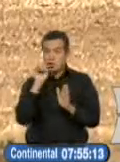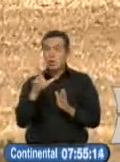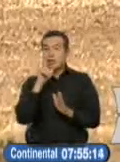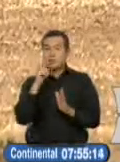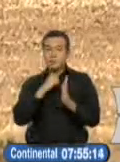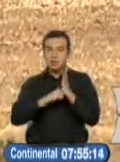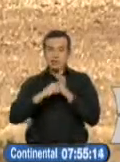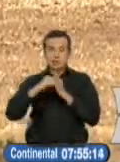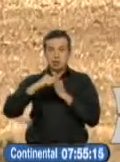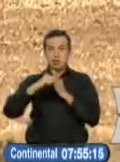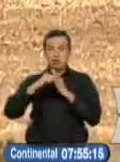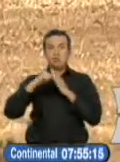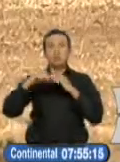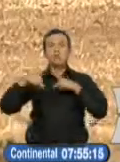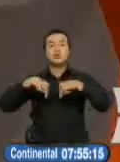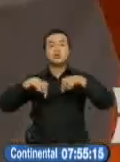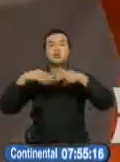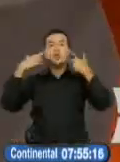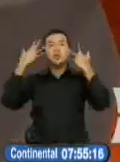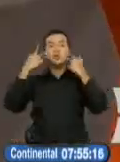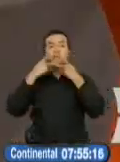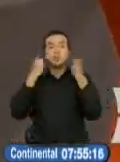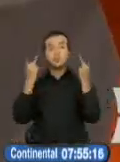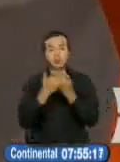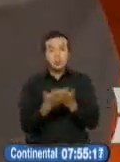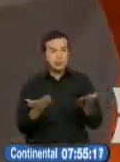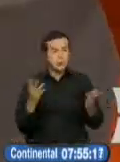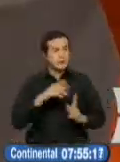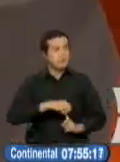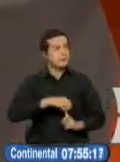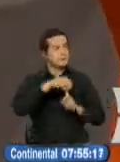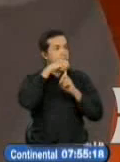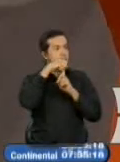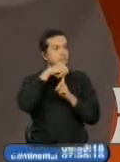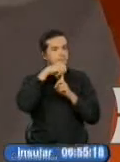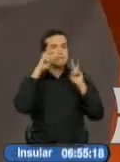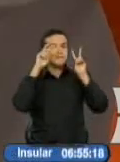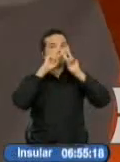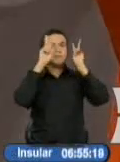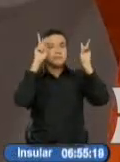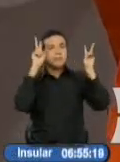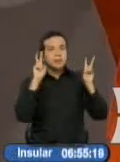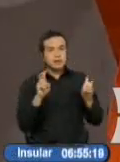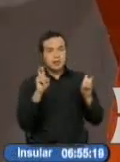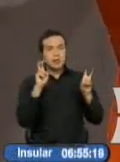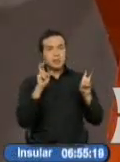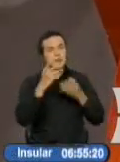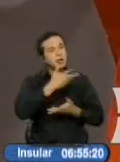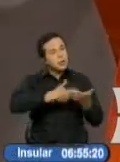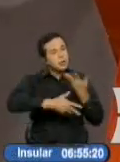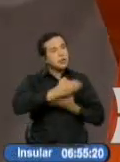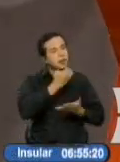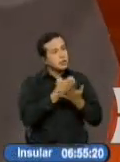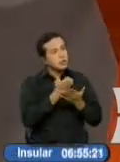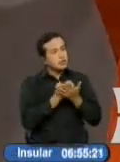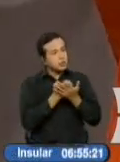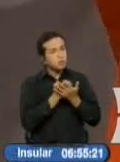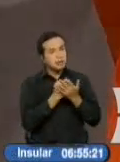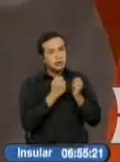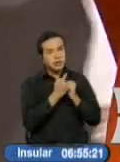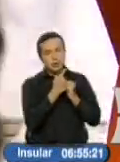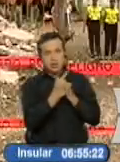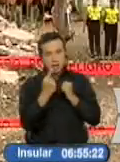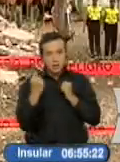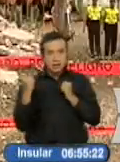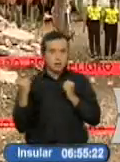el Ministerio de Transporte y Obras Públicas. Teniendo como priorización el tema de la dinamización económica dentro de cada uno de